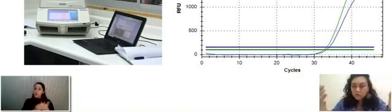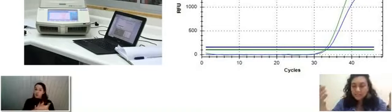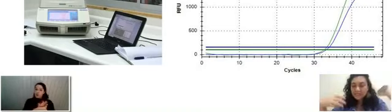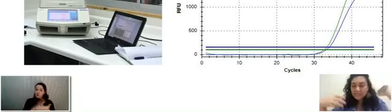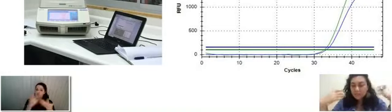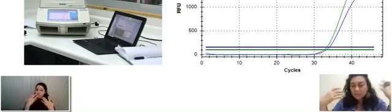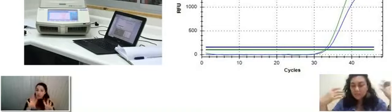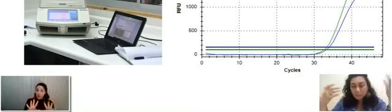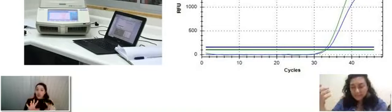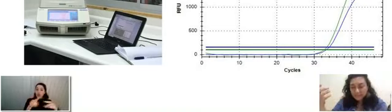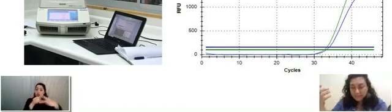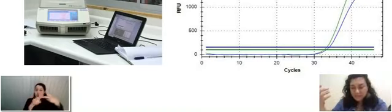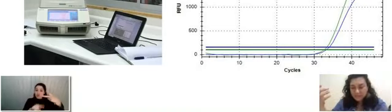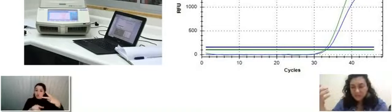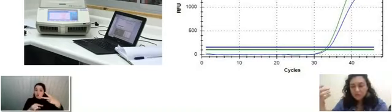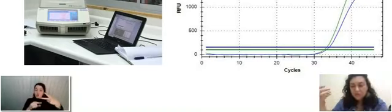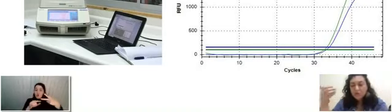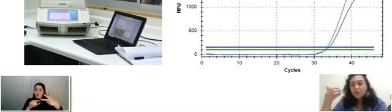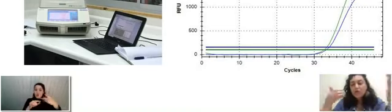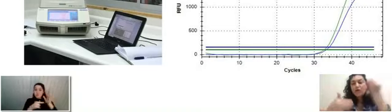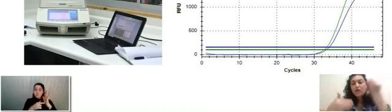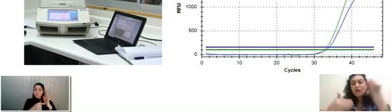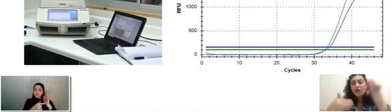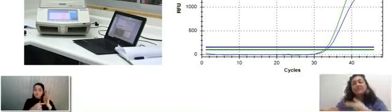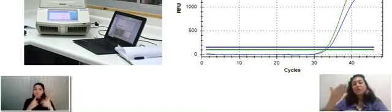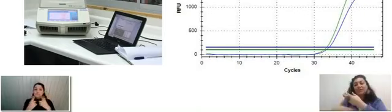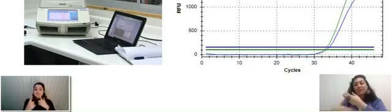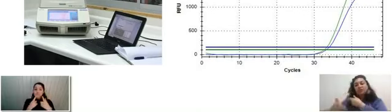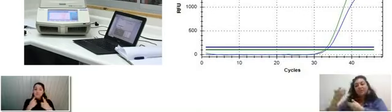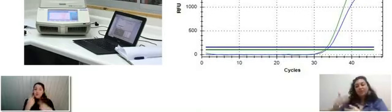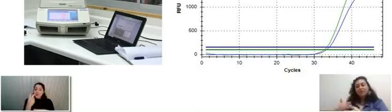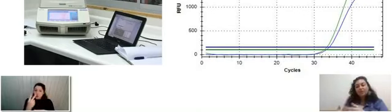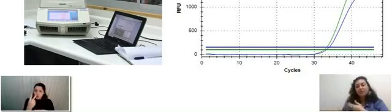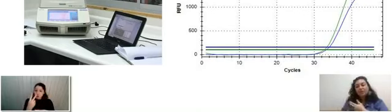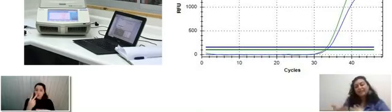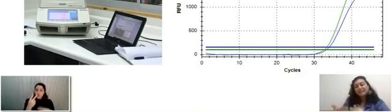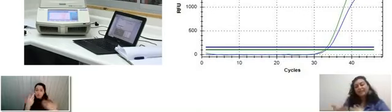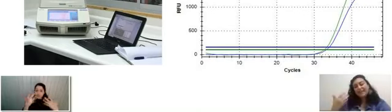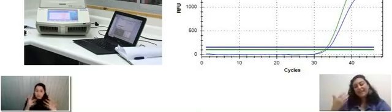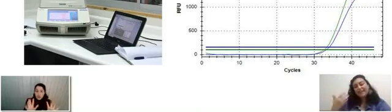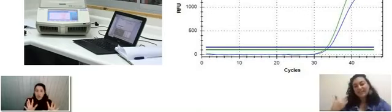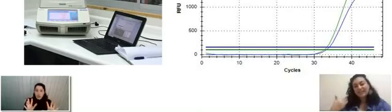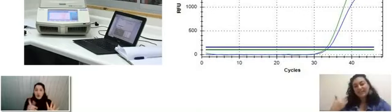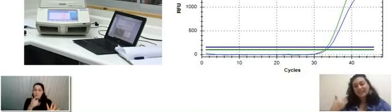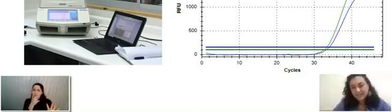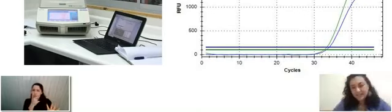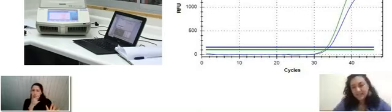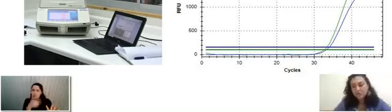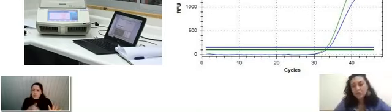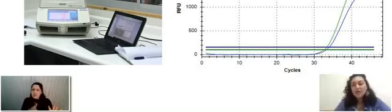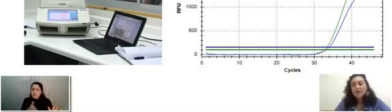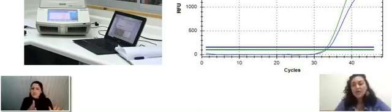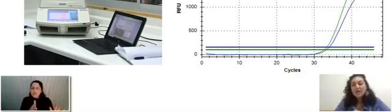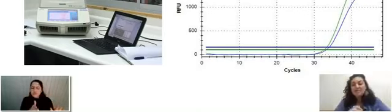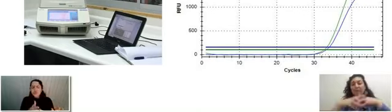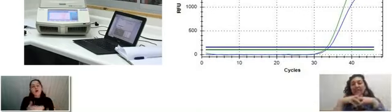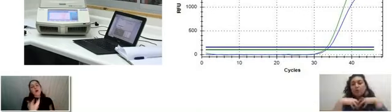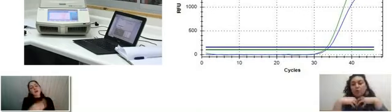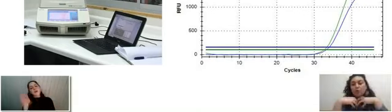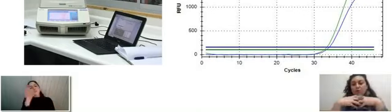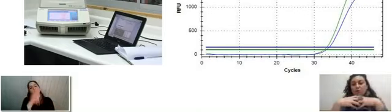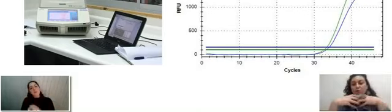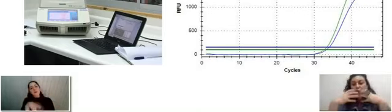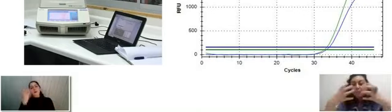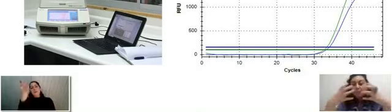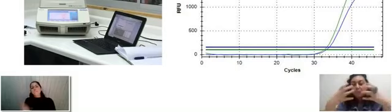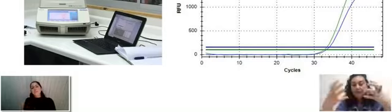seguimos, o con 3, seguimos quedando con las dudas, lo que hacemos es retroceder y volver a hacer la extracción del material genético, pero partiendo con un mayor